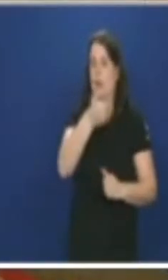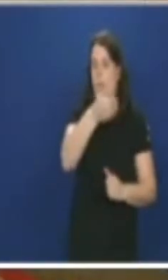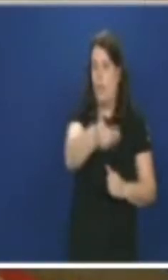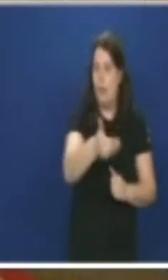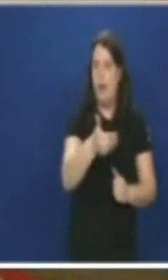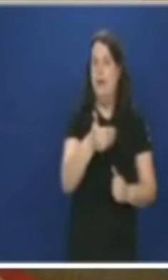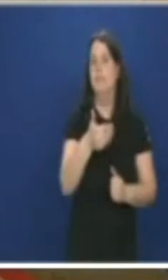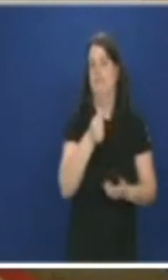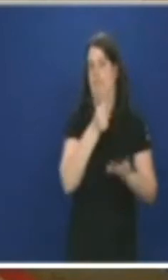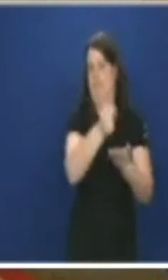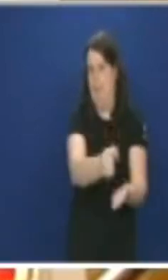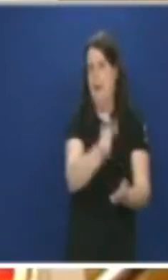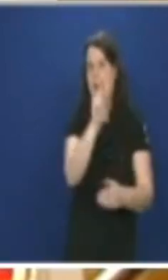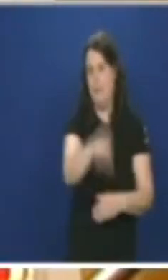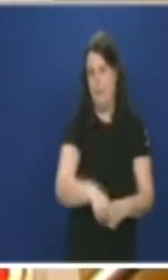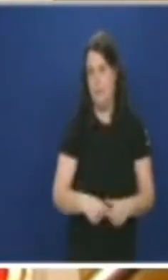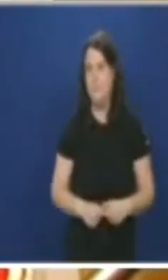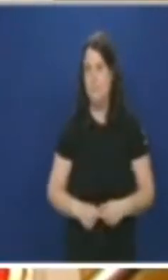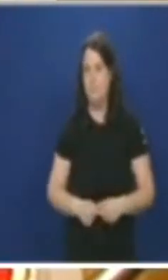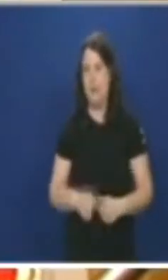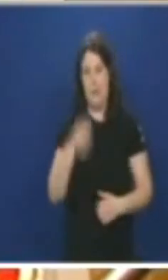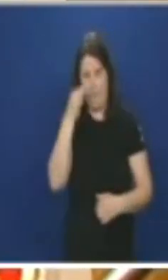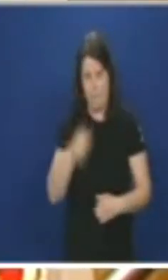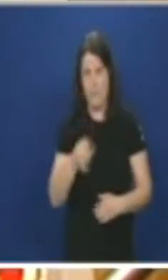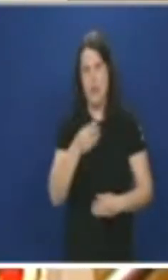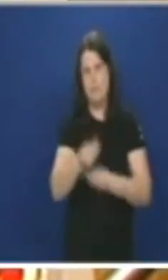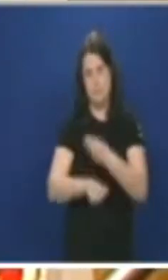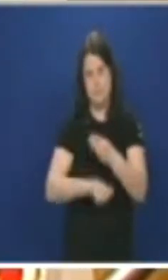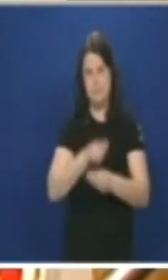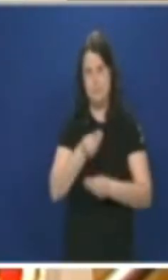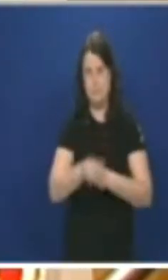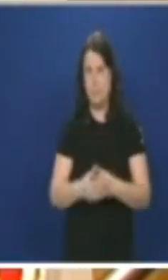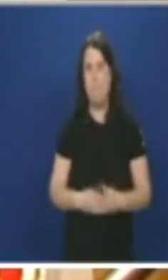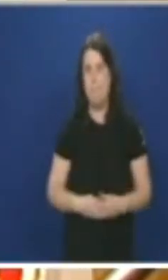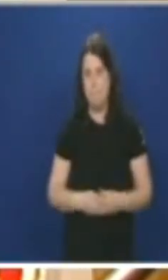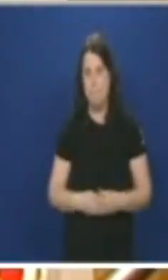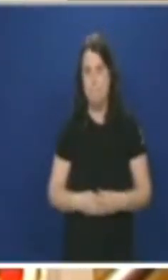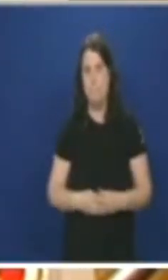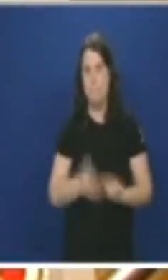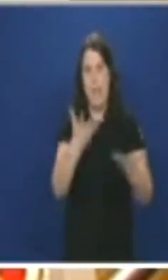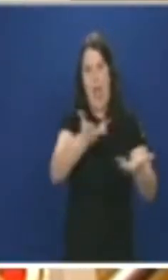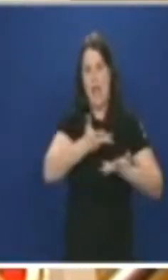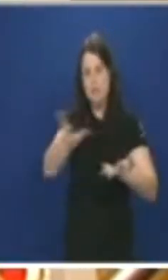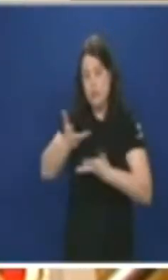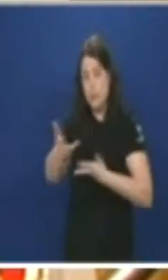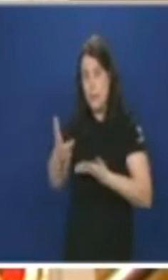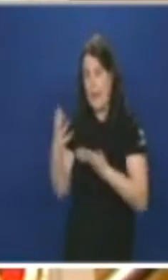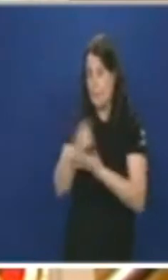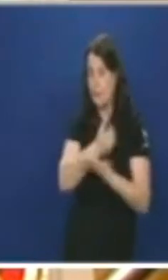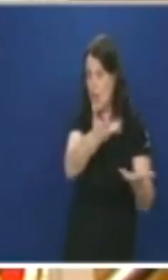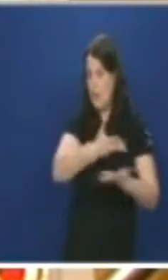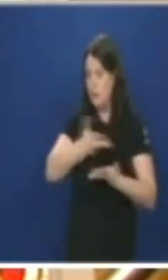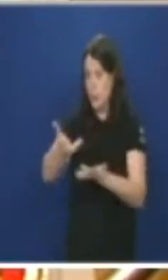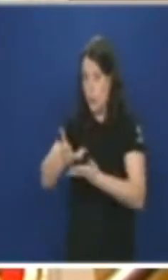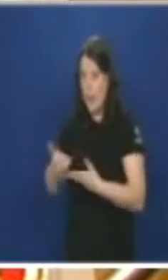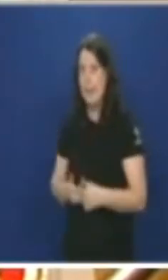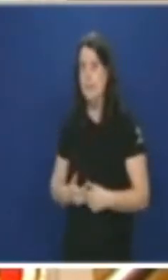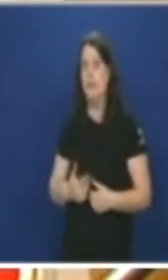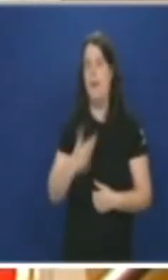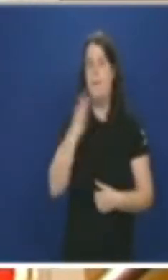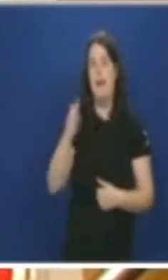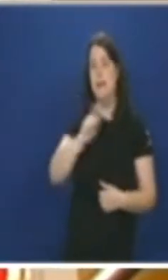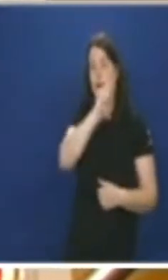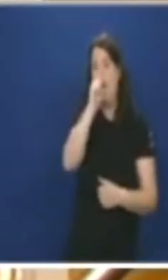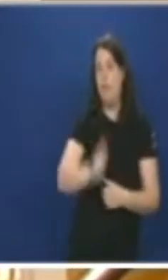tempos vindeiros. Farémolo. Farémolo coa axuda de todos e en especial co maxisterio da